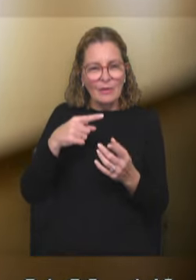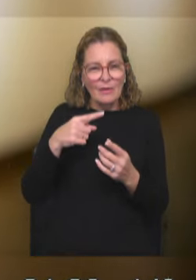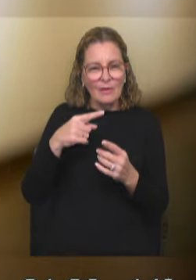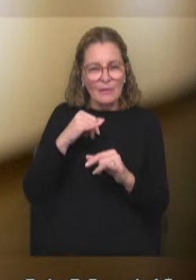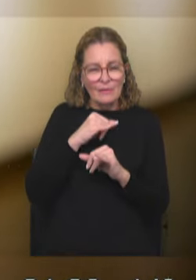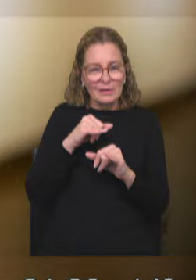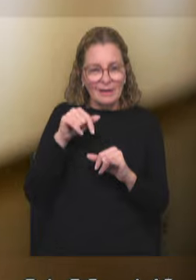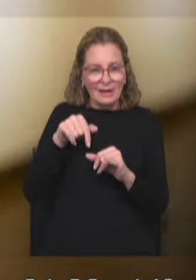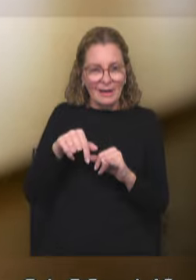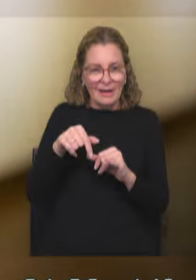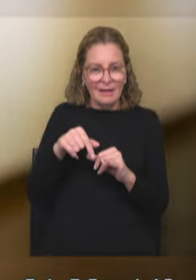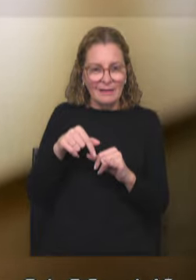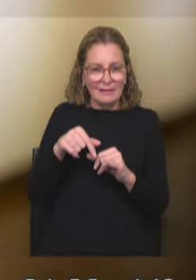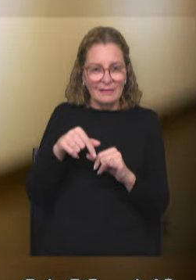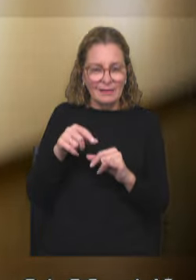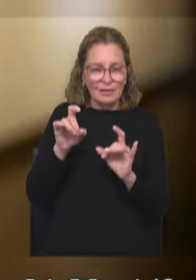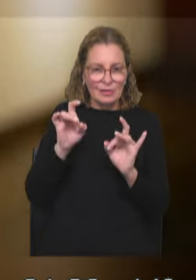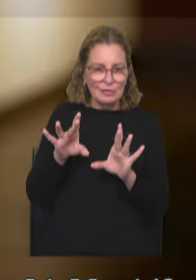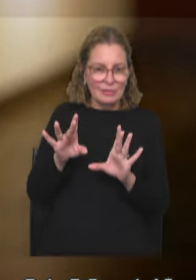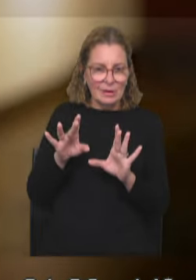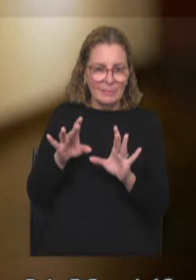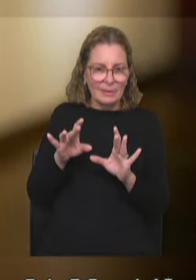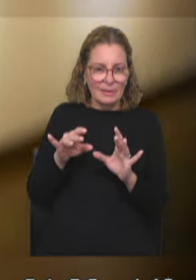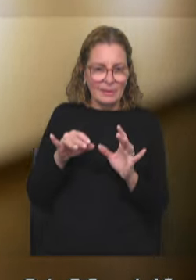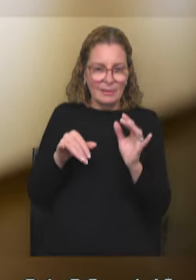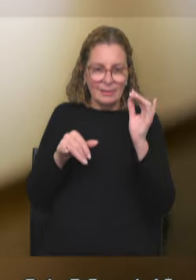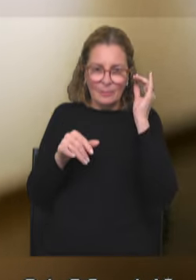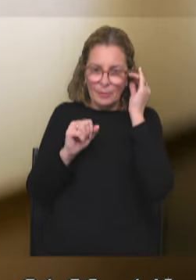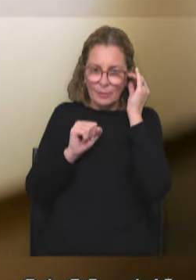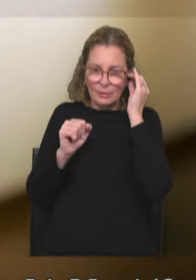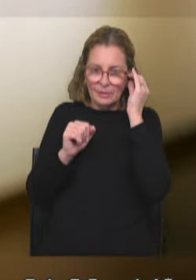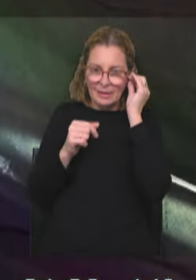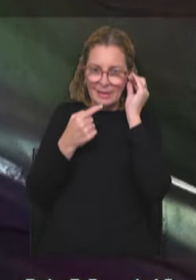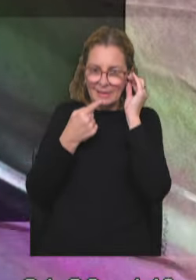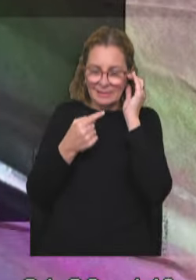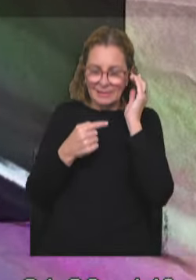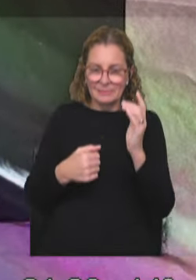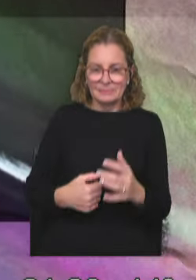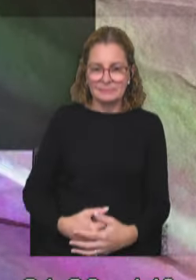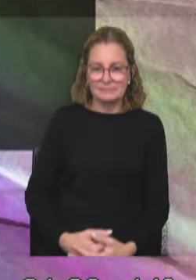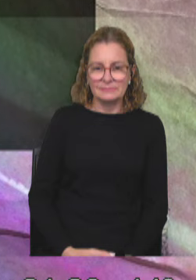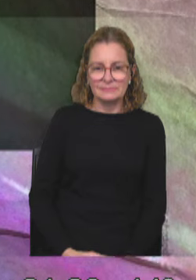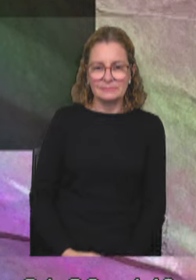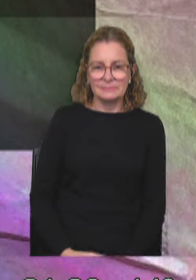en nuestro continente, creo que solamente Juan Manuel Blanes podía llevarlos adelante.